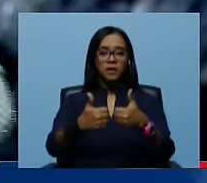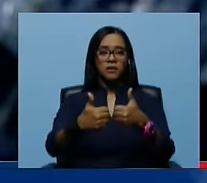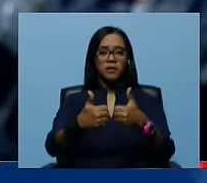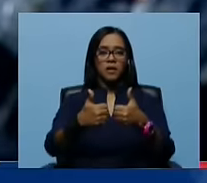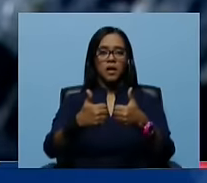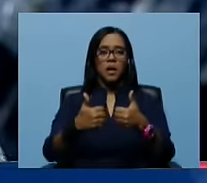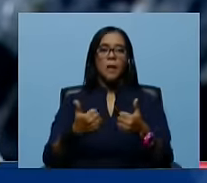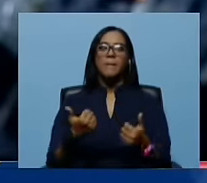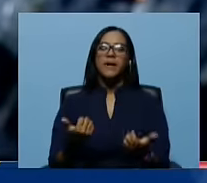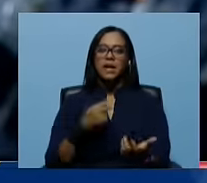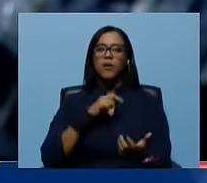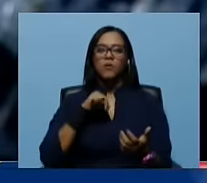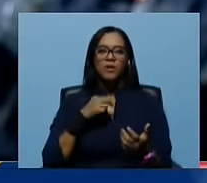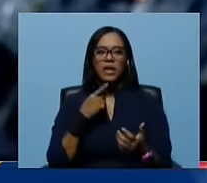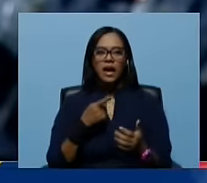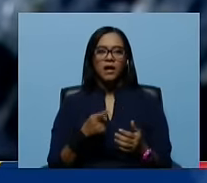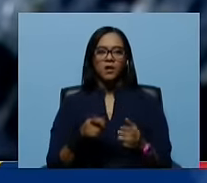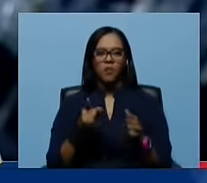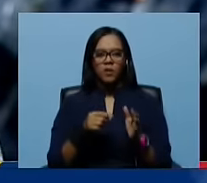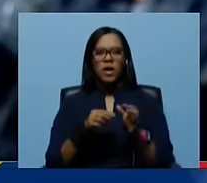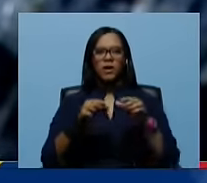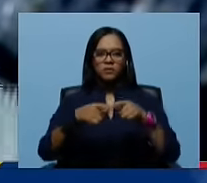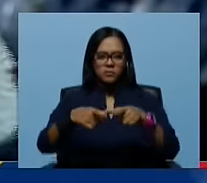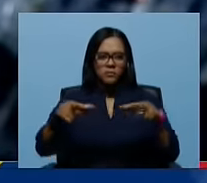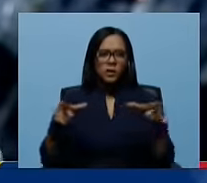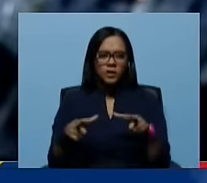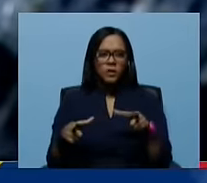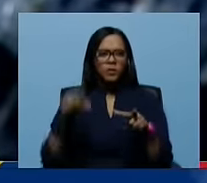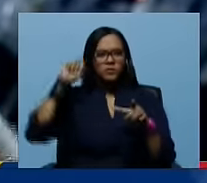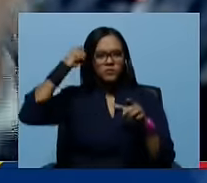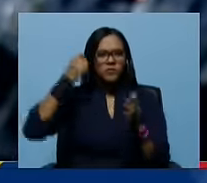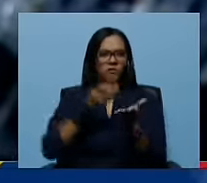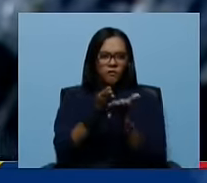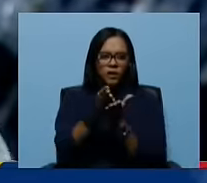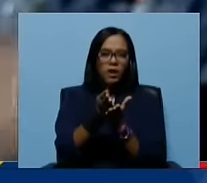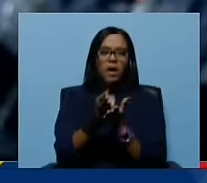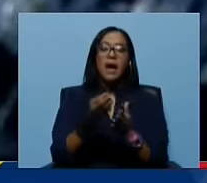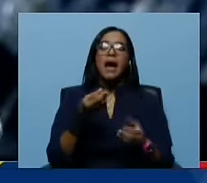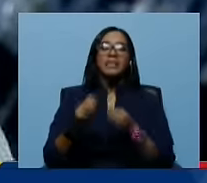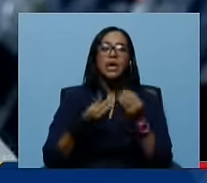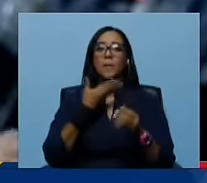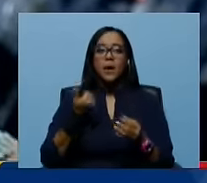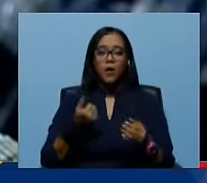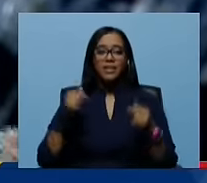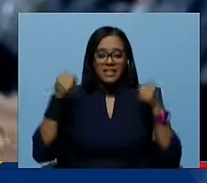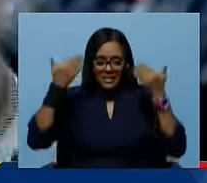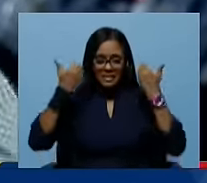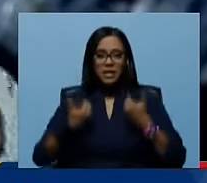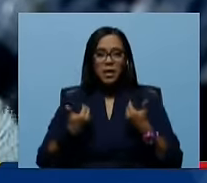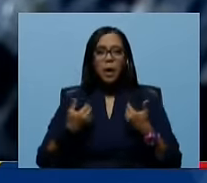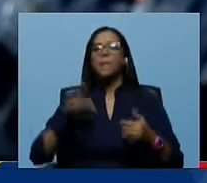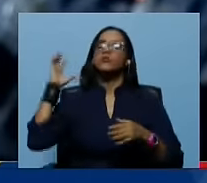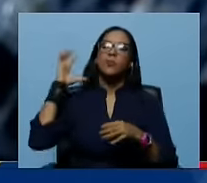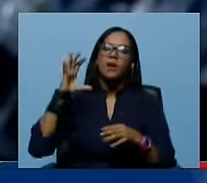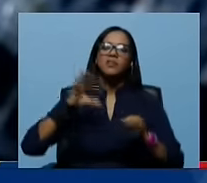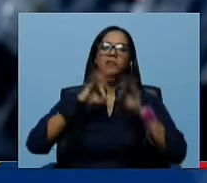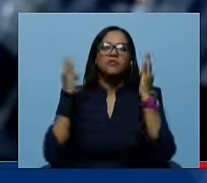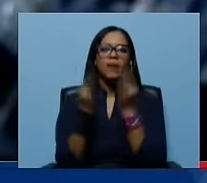uno dejar una huella, para uno hacer lo mejor de sí por su patria, por su familia, por sí